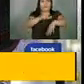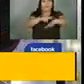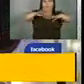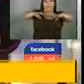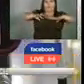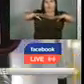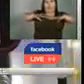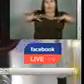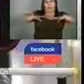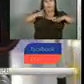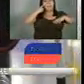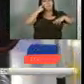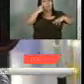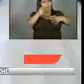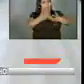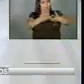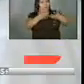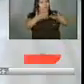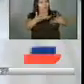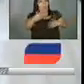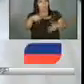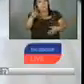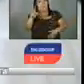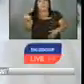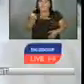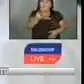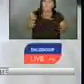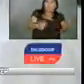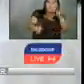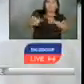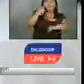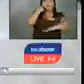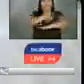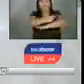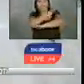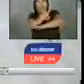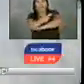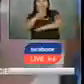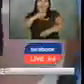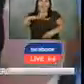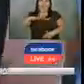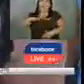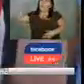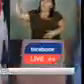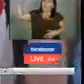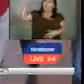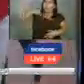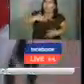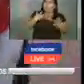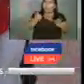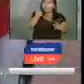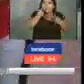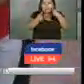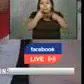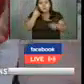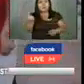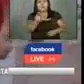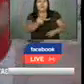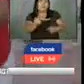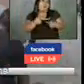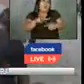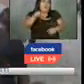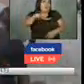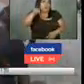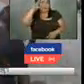vacacional hubo un aumento en los ingresos de turistas por las fronteras terrestres y la terminal aérea, el funcionario dice que